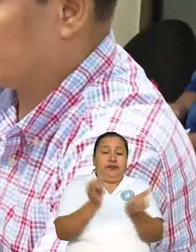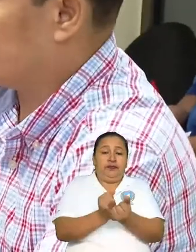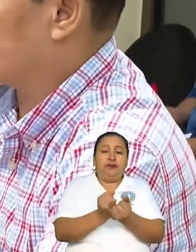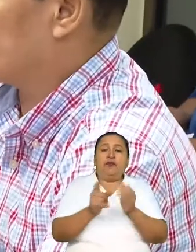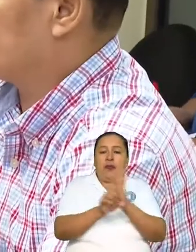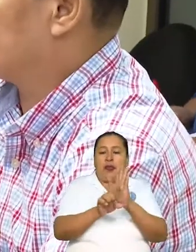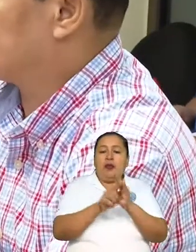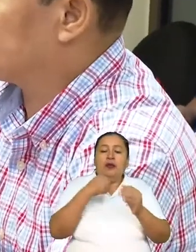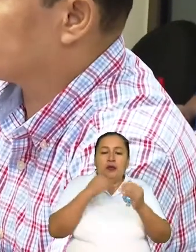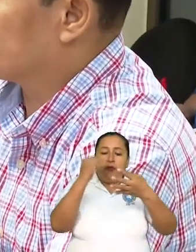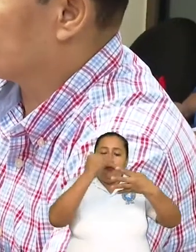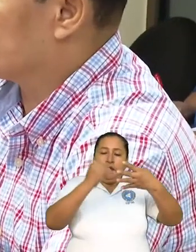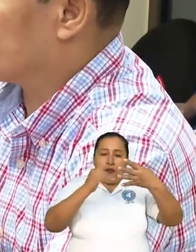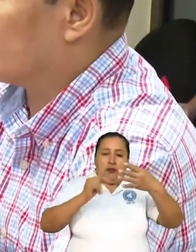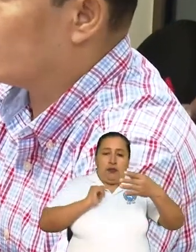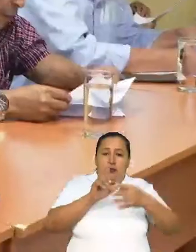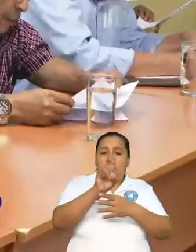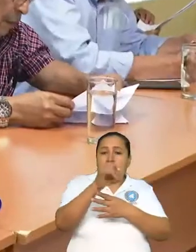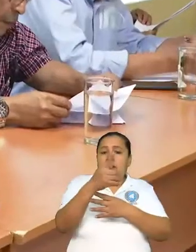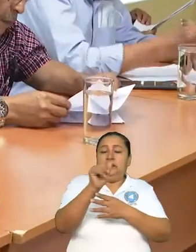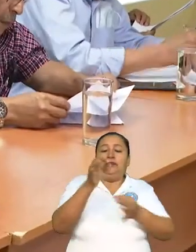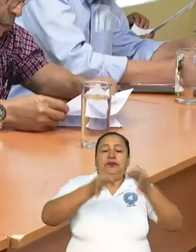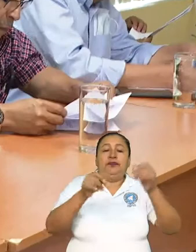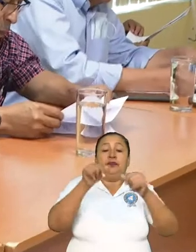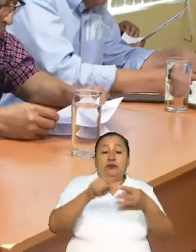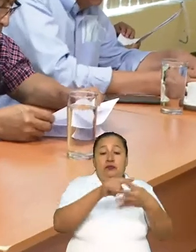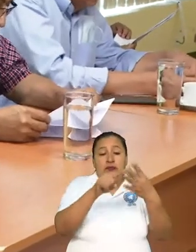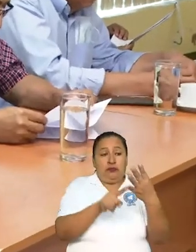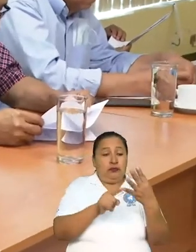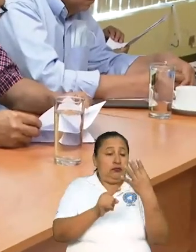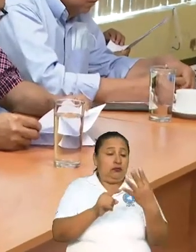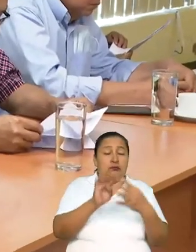son las categorías que define el derecho jurídico. De esas